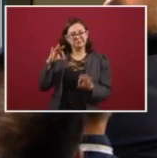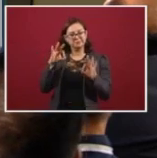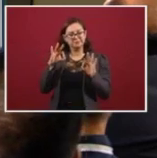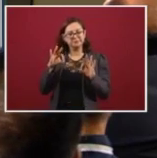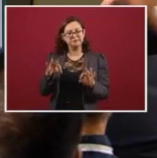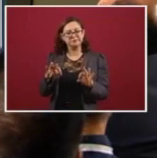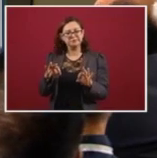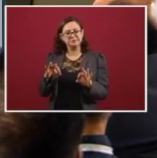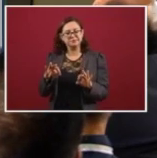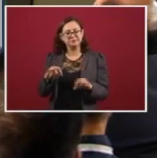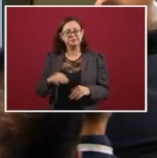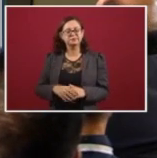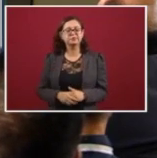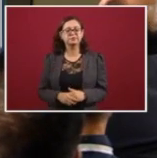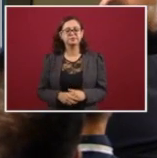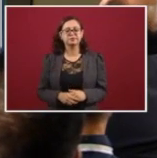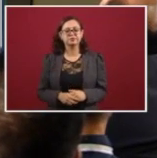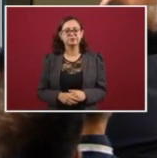Con eso